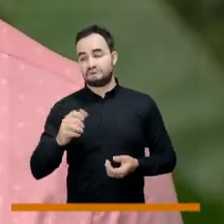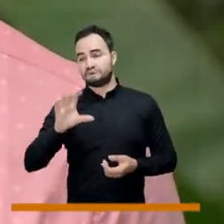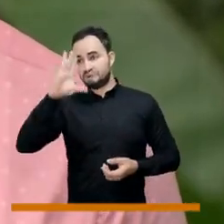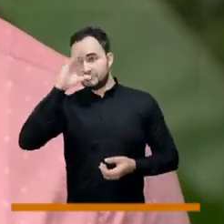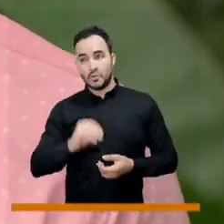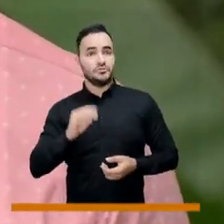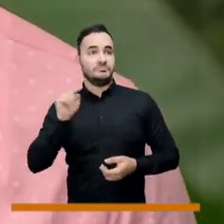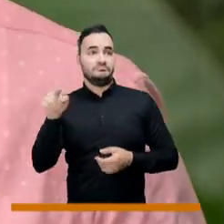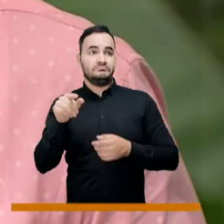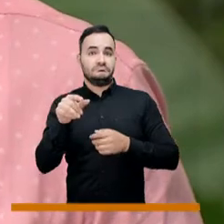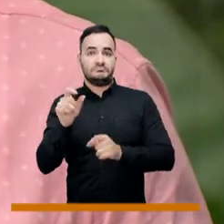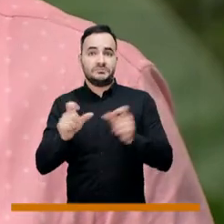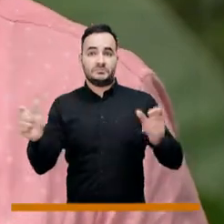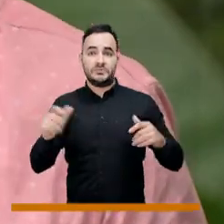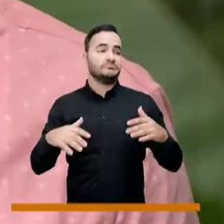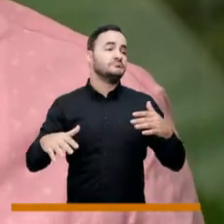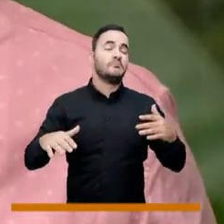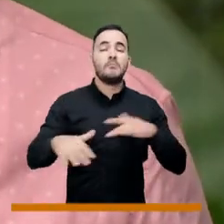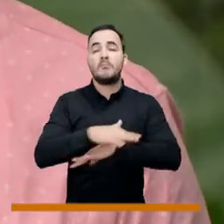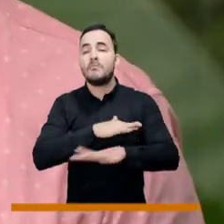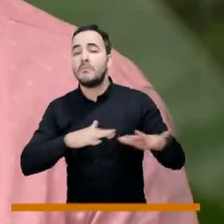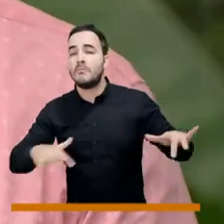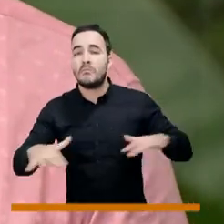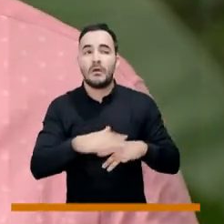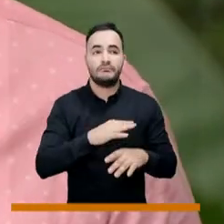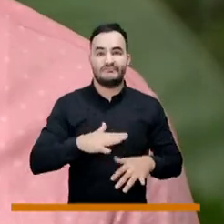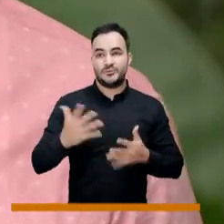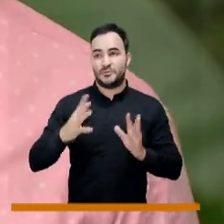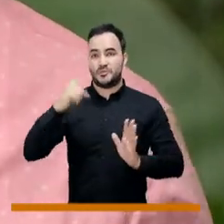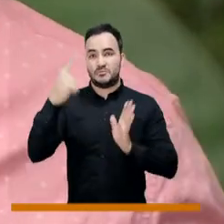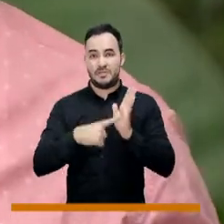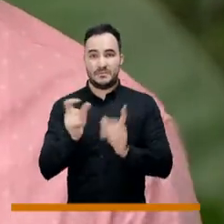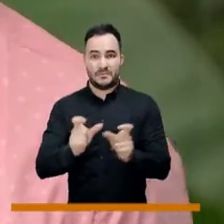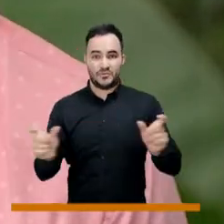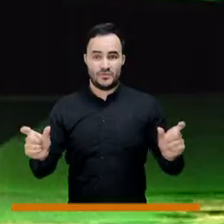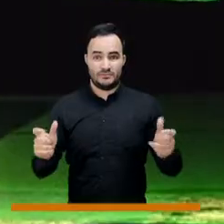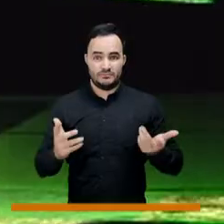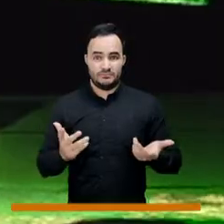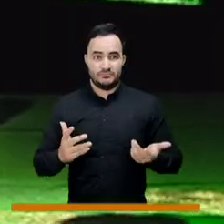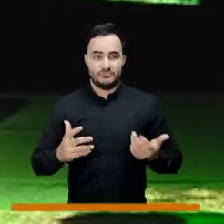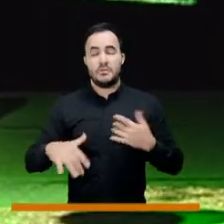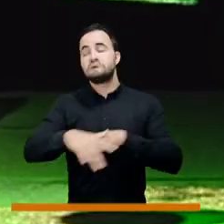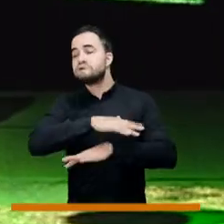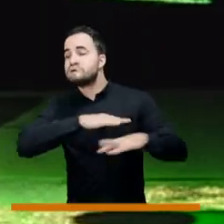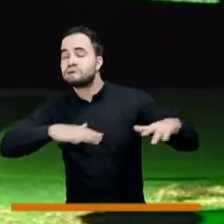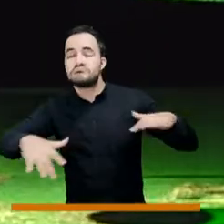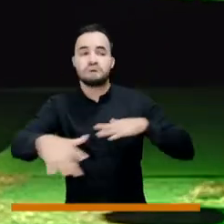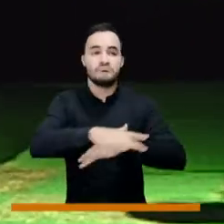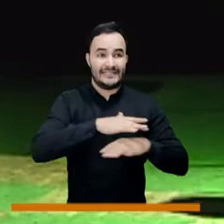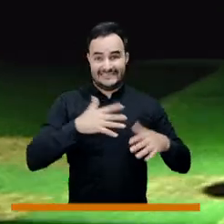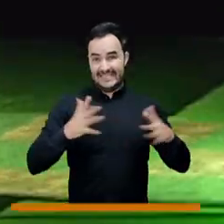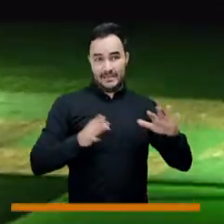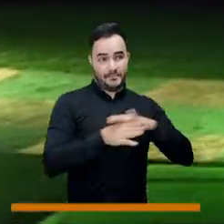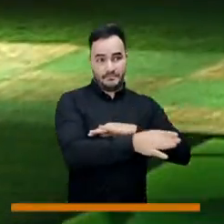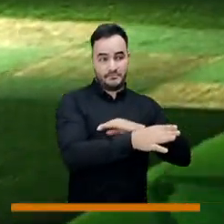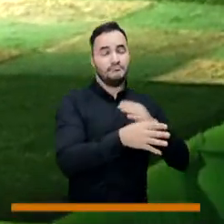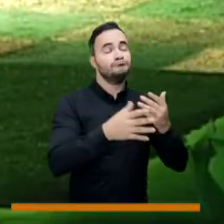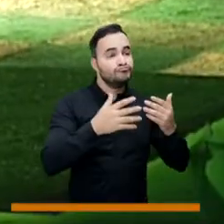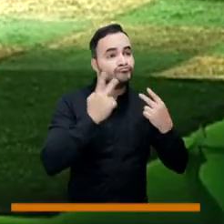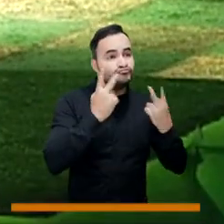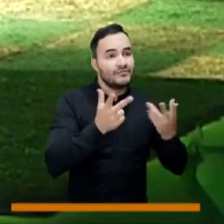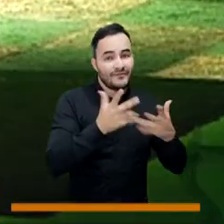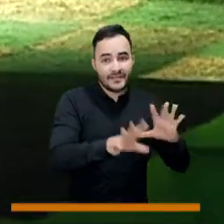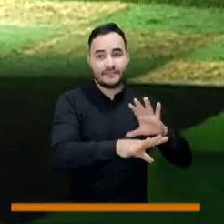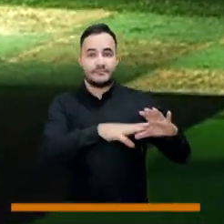media y 10 de la noche, están saliendo a la calle, ponle tú, 1,000 personas, que pues van a poder disfrutar de otras